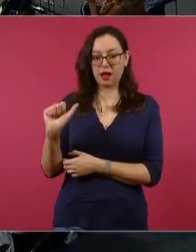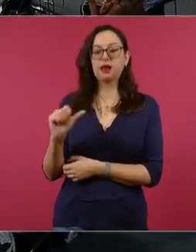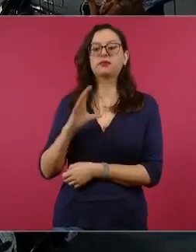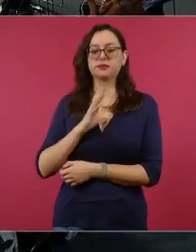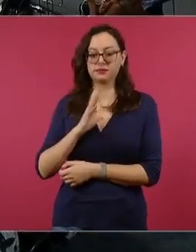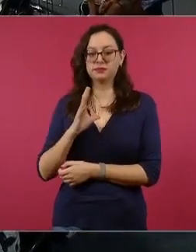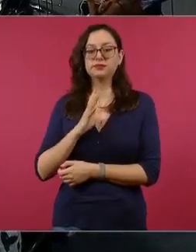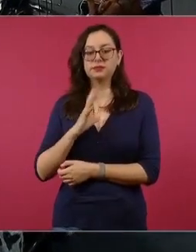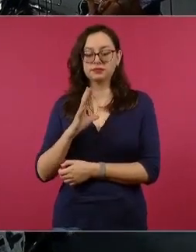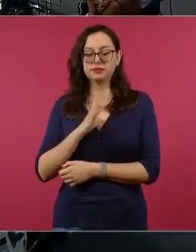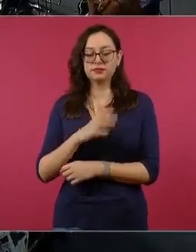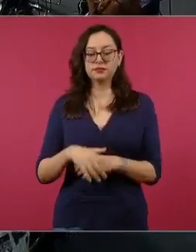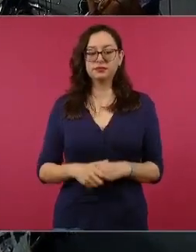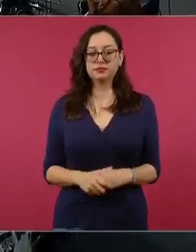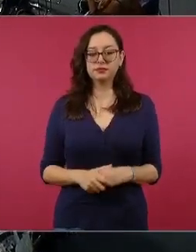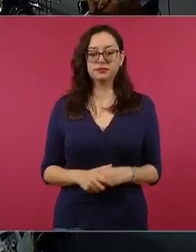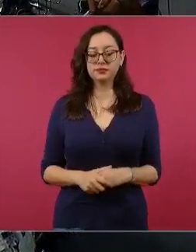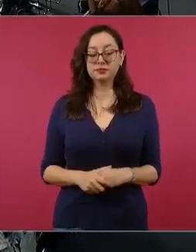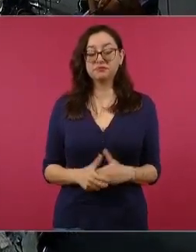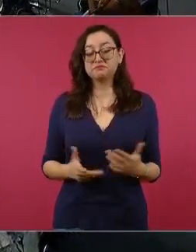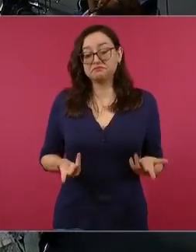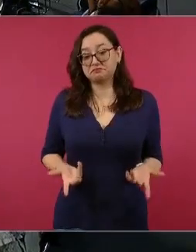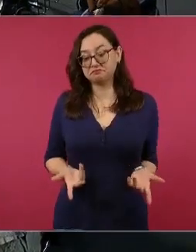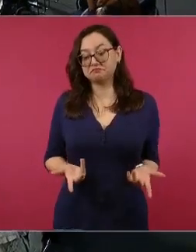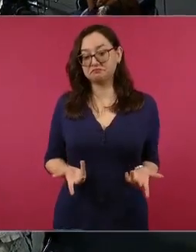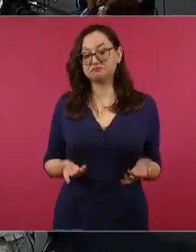Pero bueno, eso es importante.